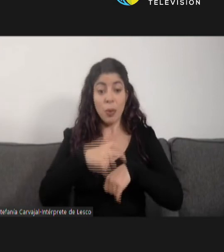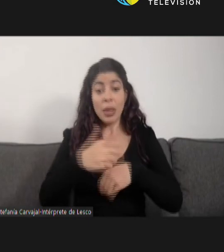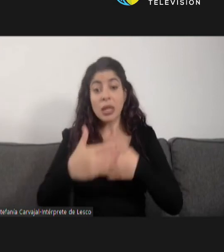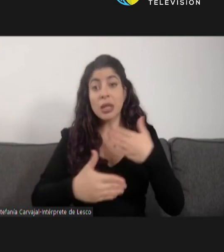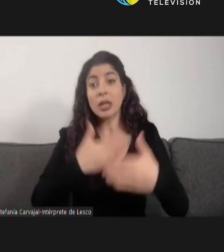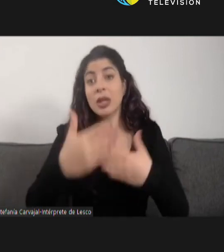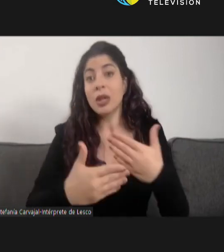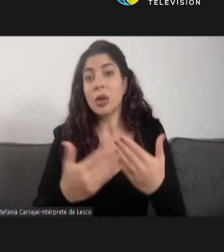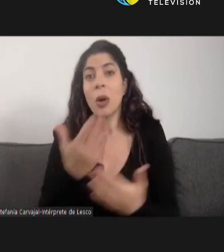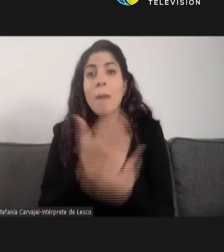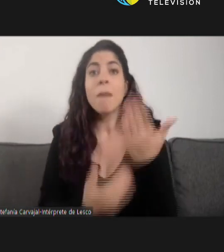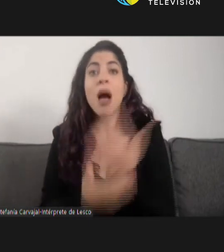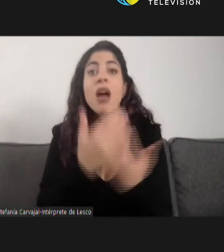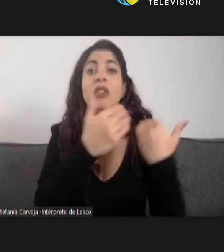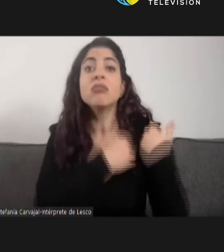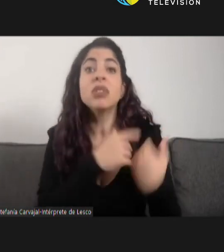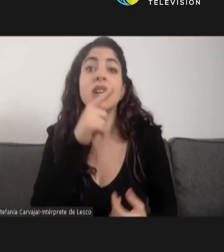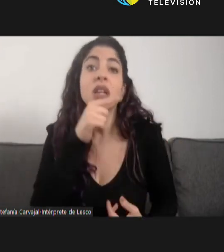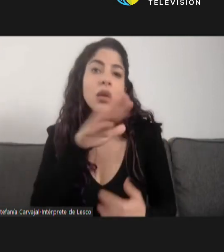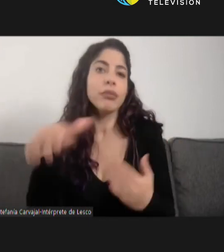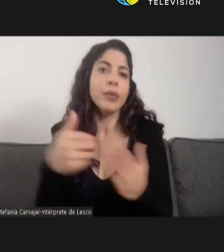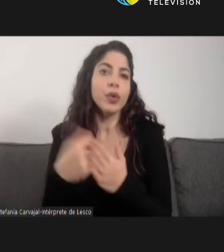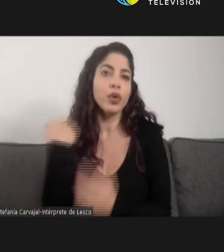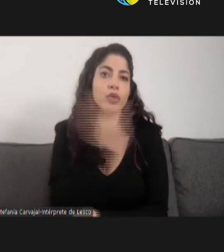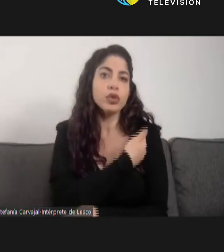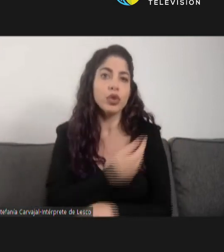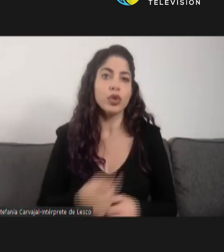repartido en las manos de todos y todas nosotros.